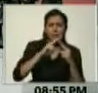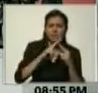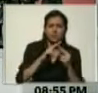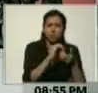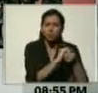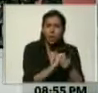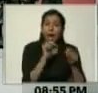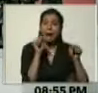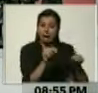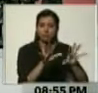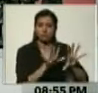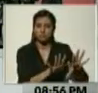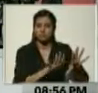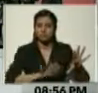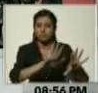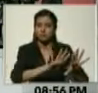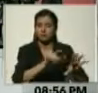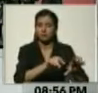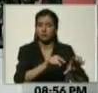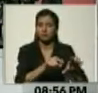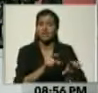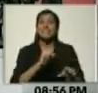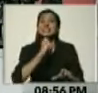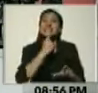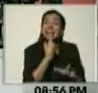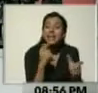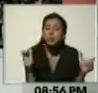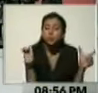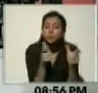Ajá. No, es que nadie debe saber. Eso fue secreto.